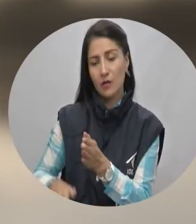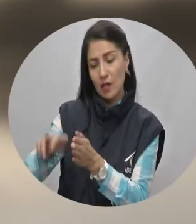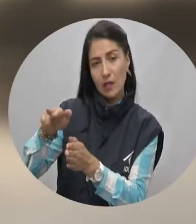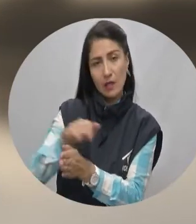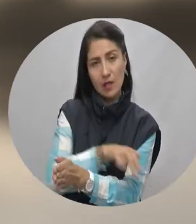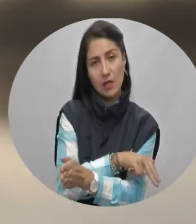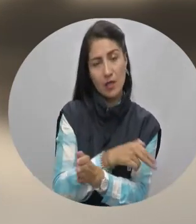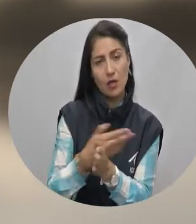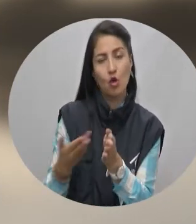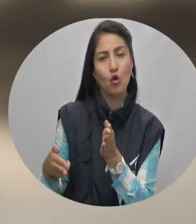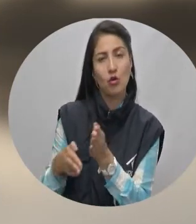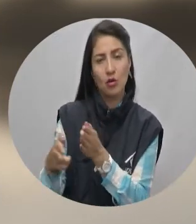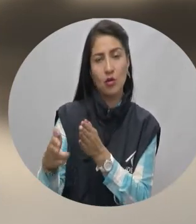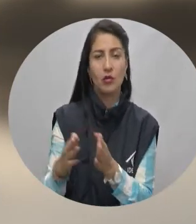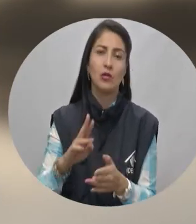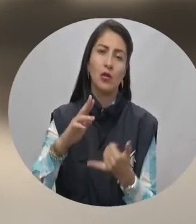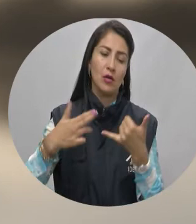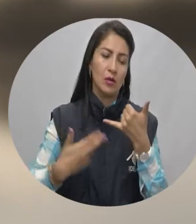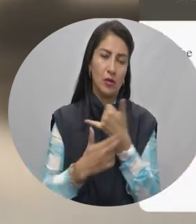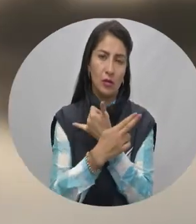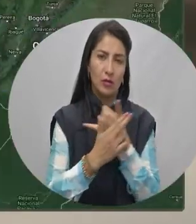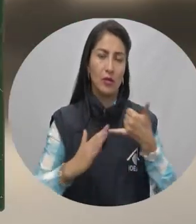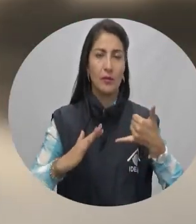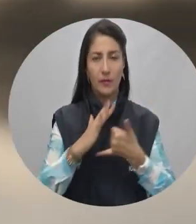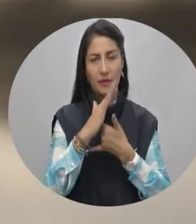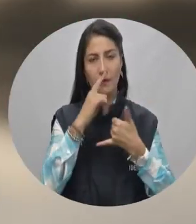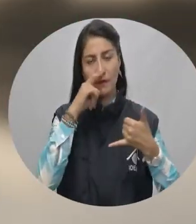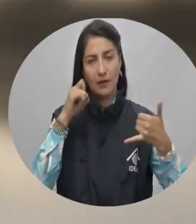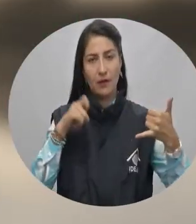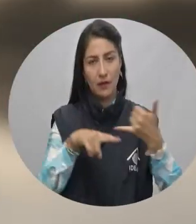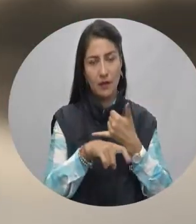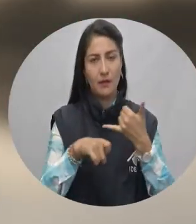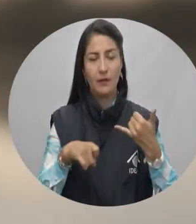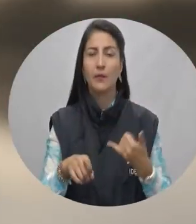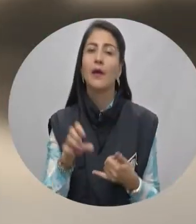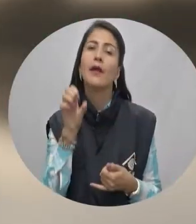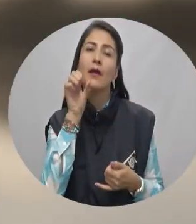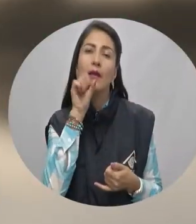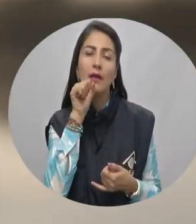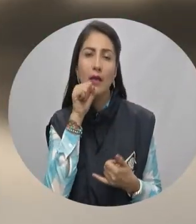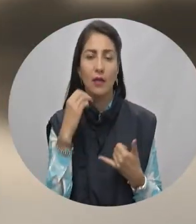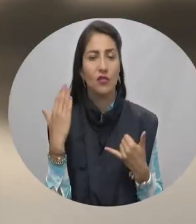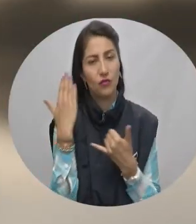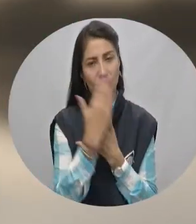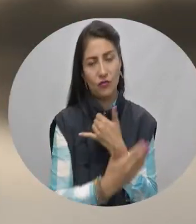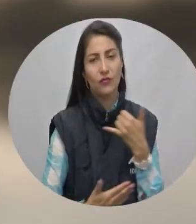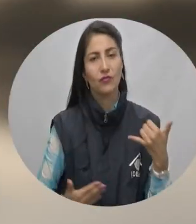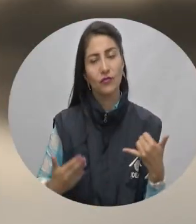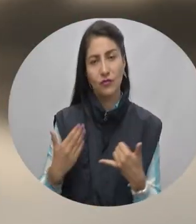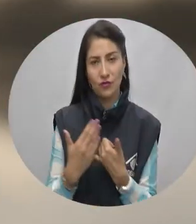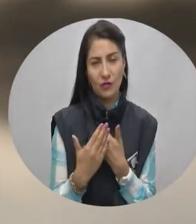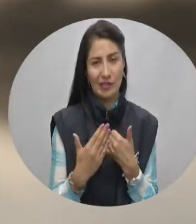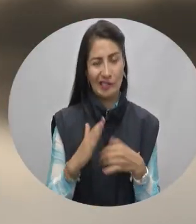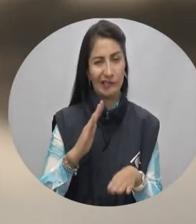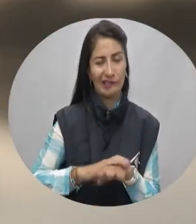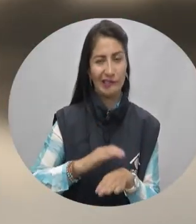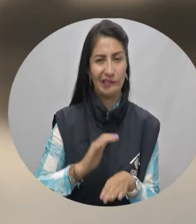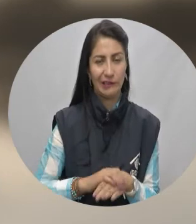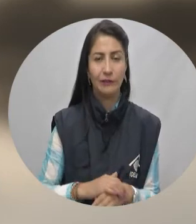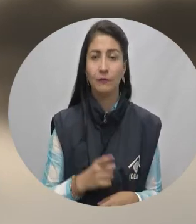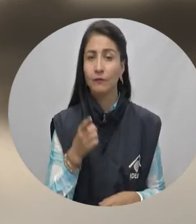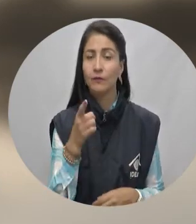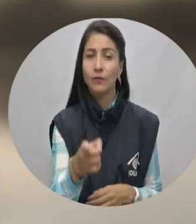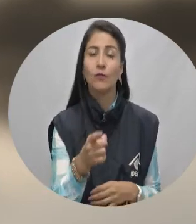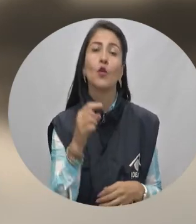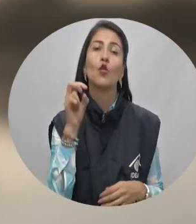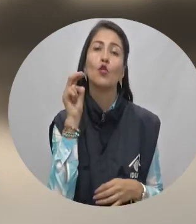las regiones andina, pacífica y amazonía. Alerta naranja en todas las regiones del país. Alerta